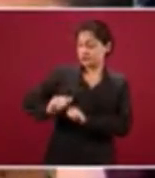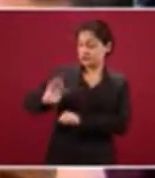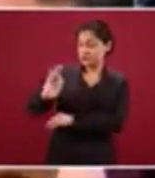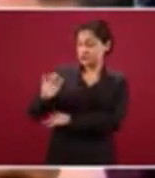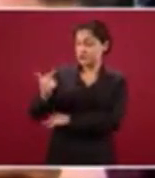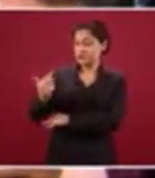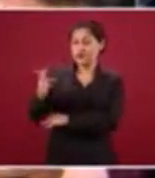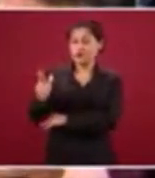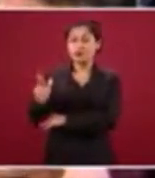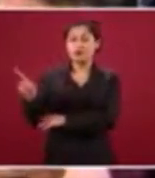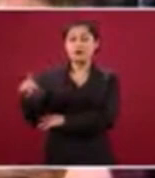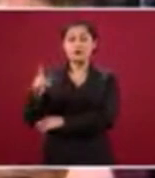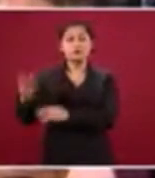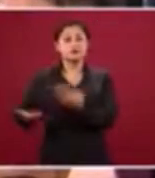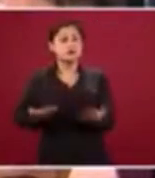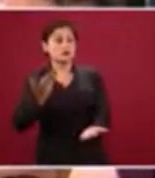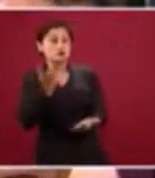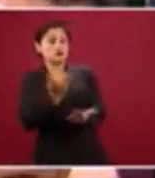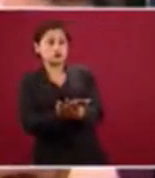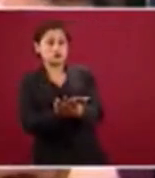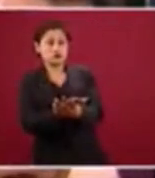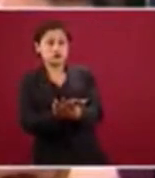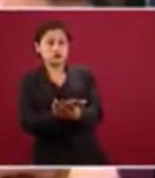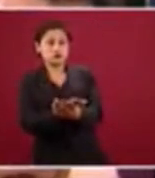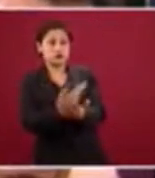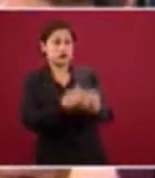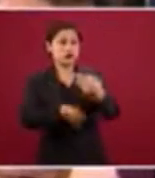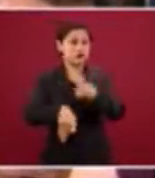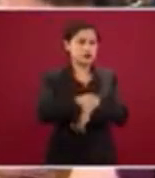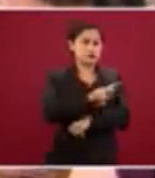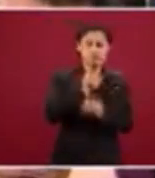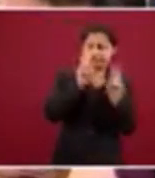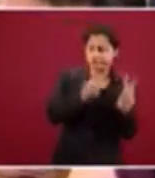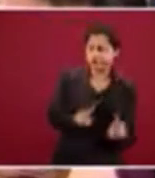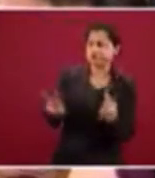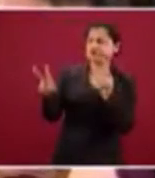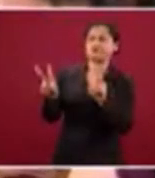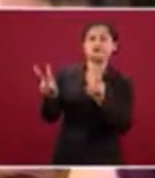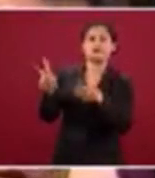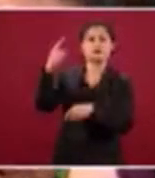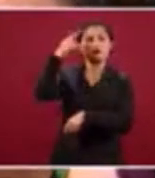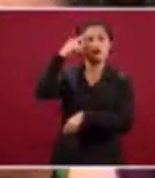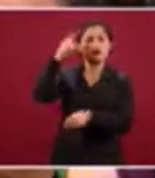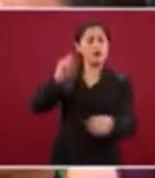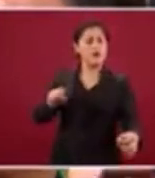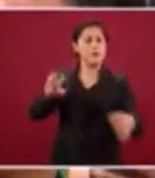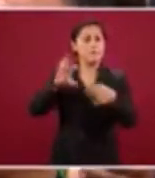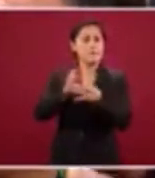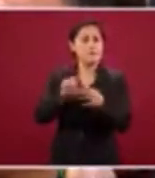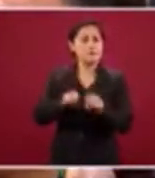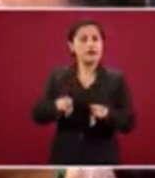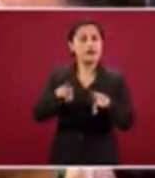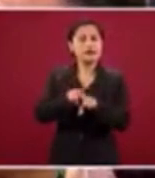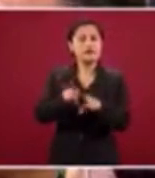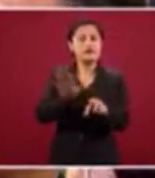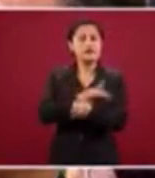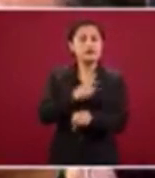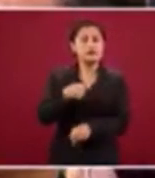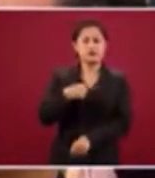tuvimos esa misma interpretación de que lo que se quiere es dejar de visibilizar el